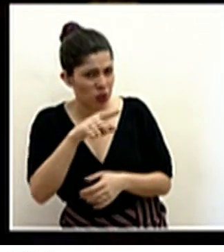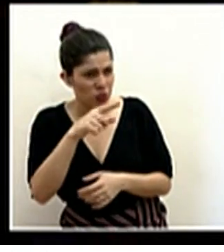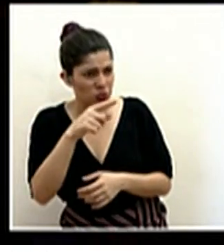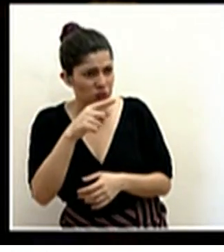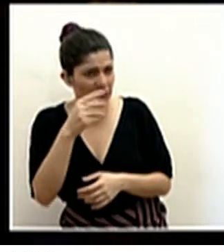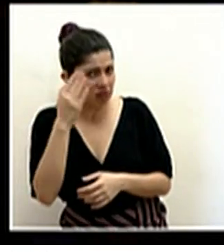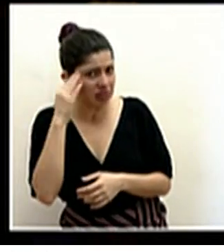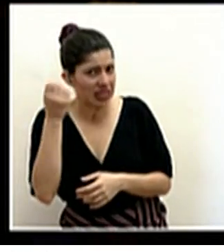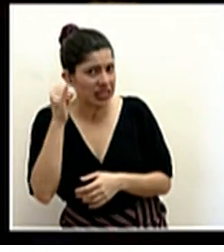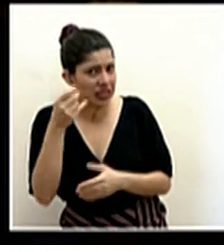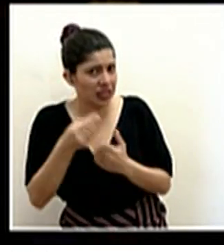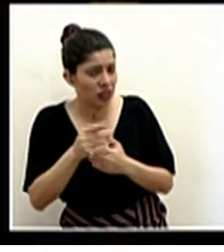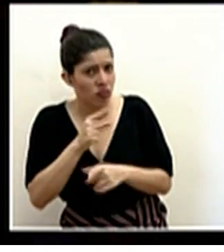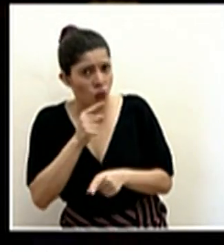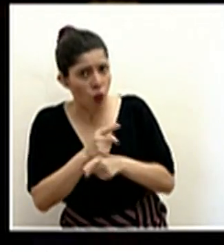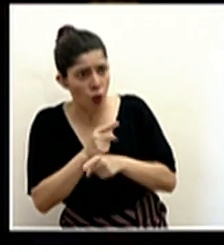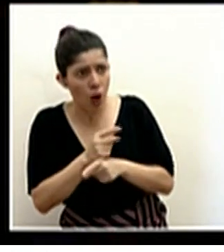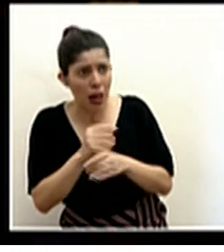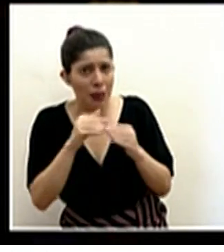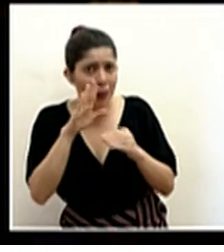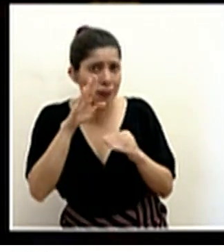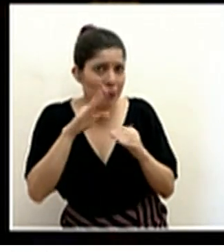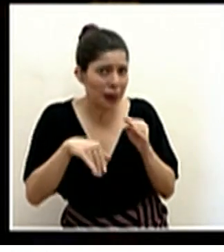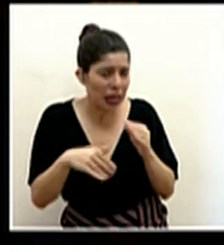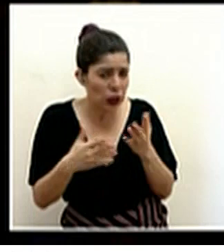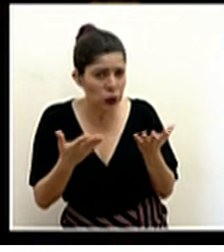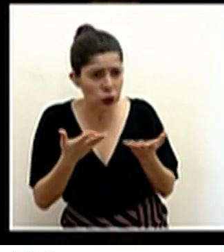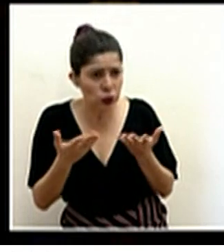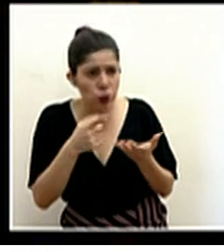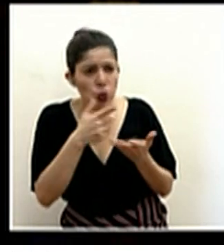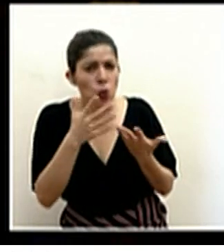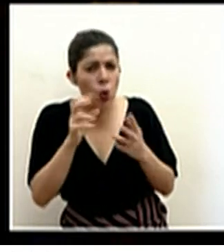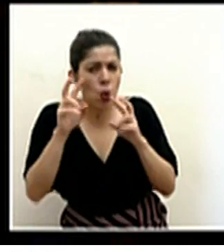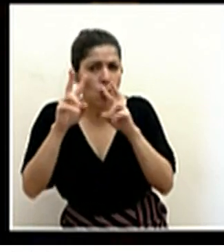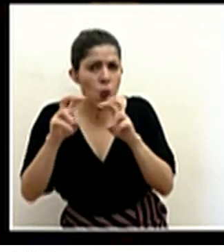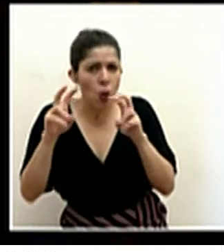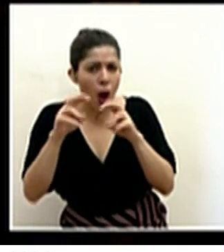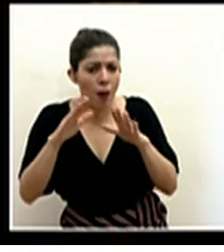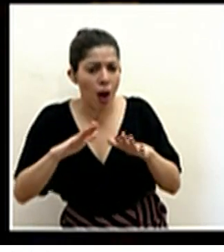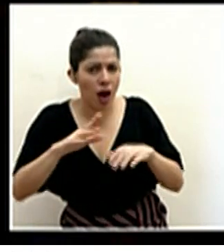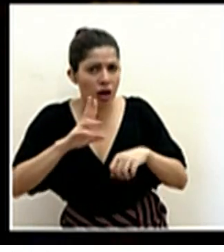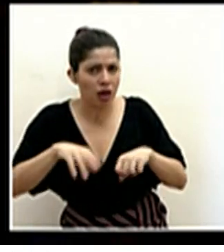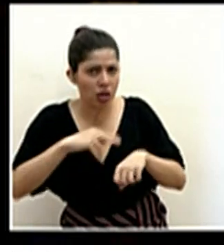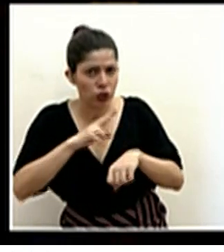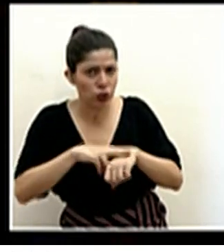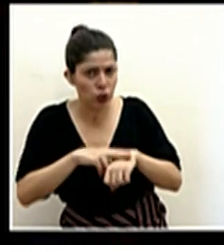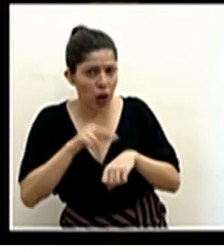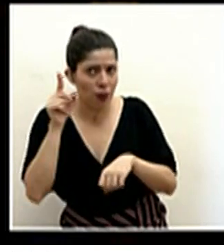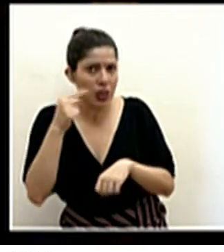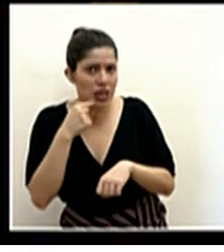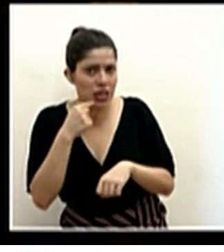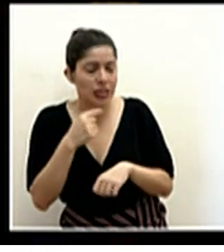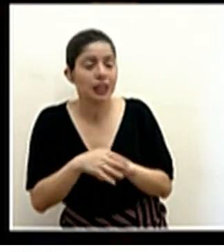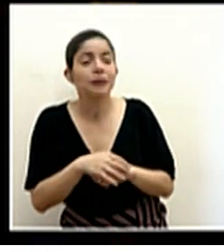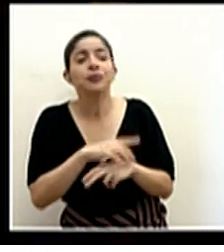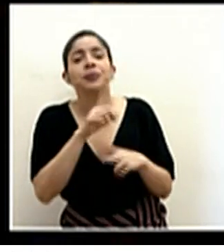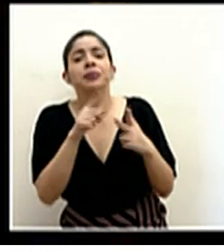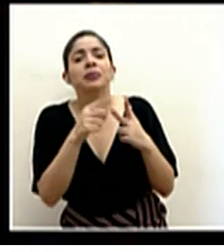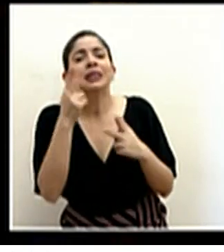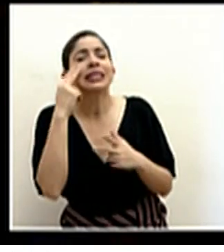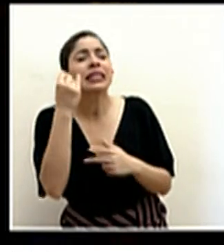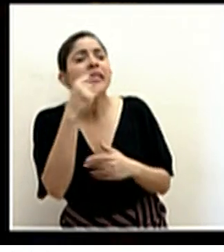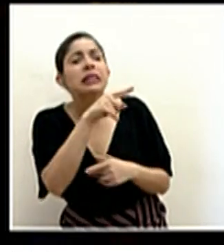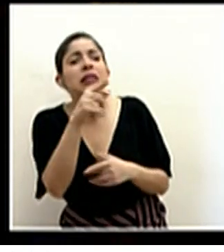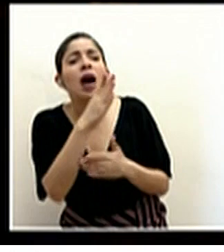monto sea correcto? ¿Puede ser más, puede ser menos? ¿Cómo lo están valorando acá a nivel nacional? Quería ver si alguien me